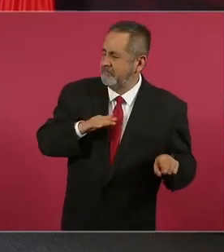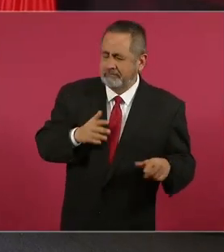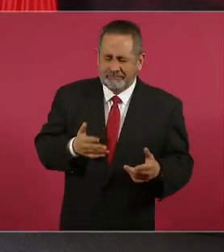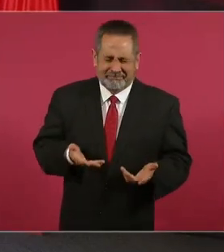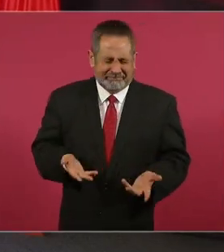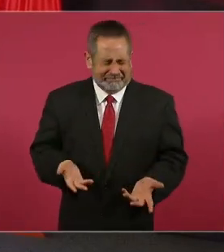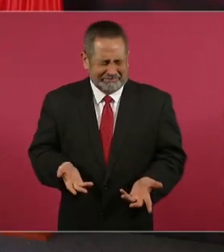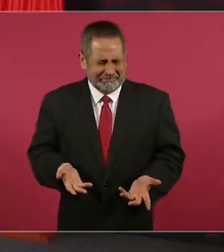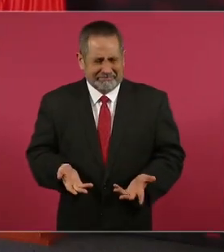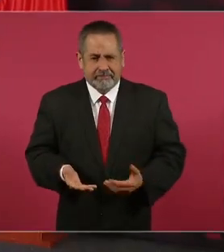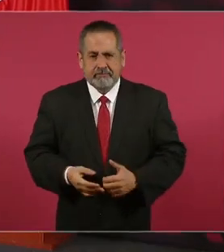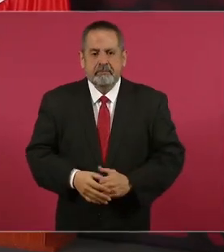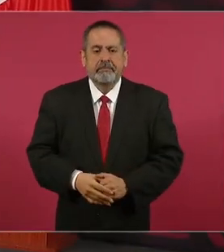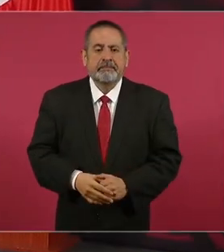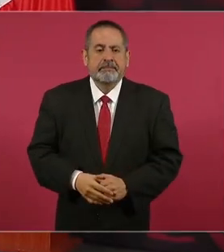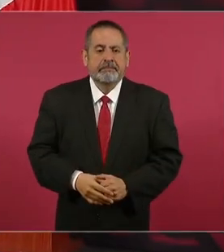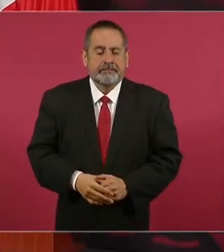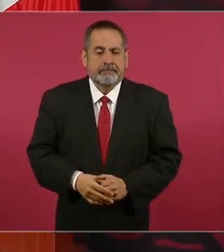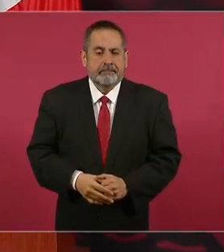O